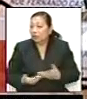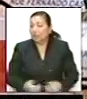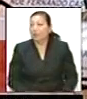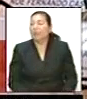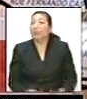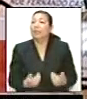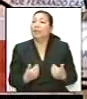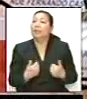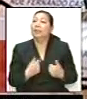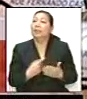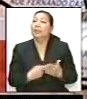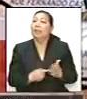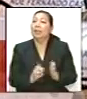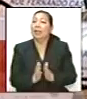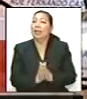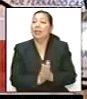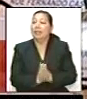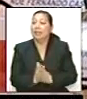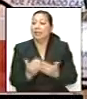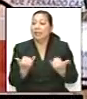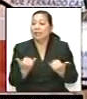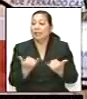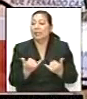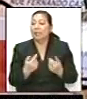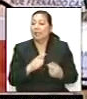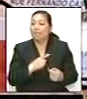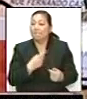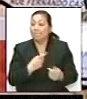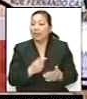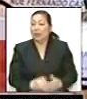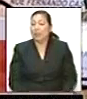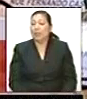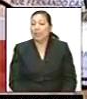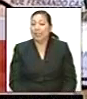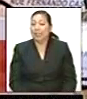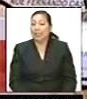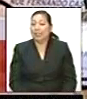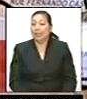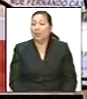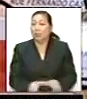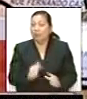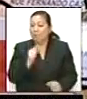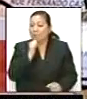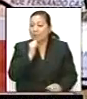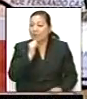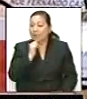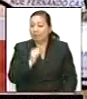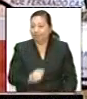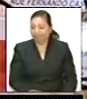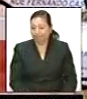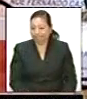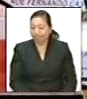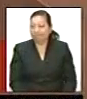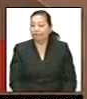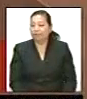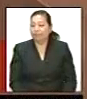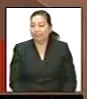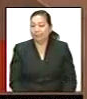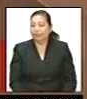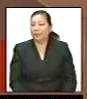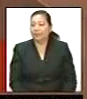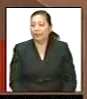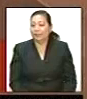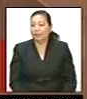debe de privilegiarse ese fortalecimiento al sector privado, ¿no?